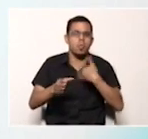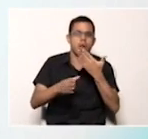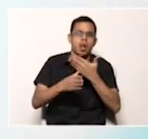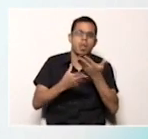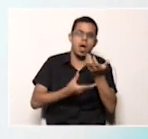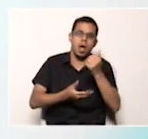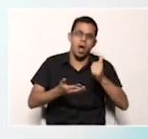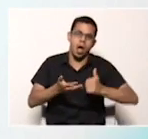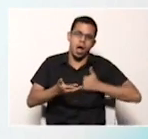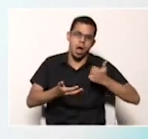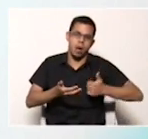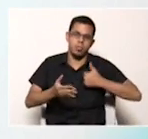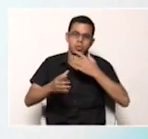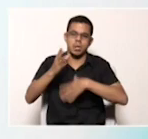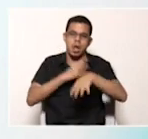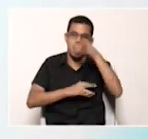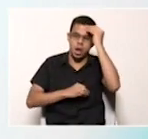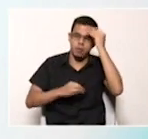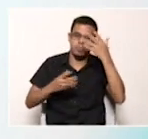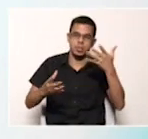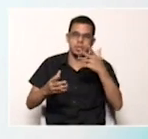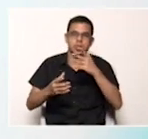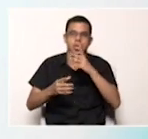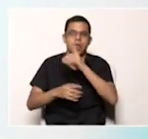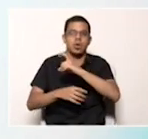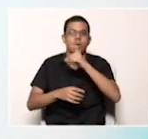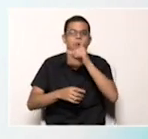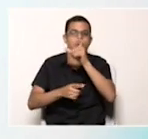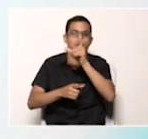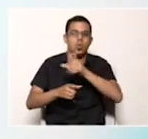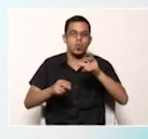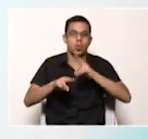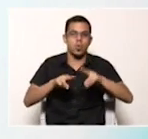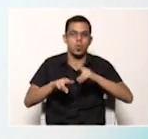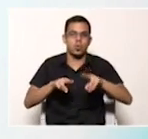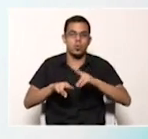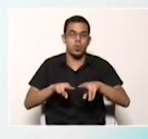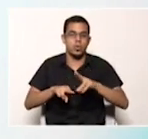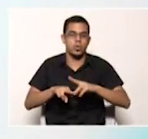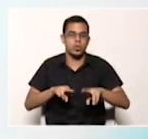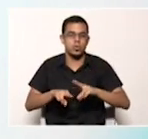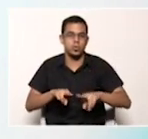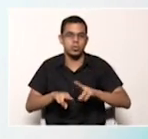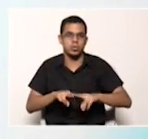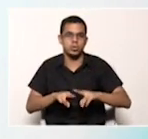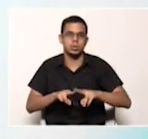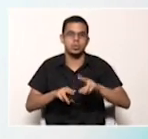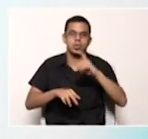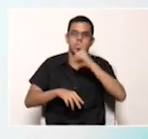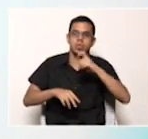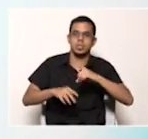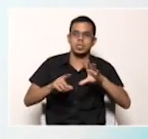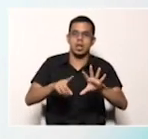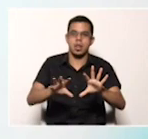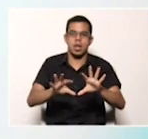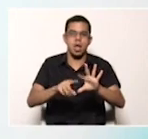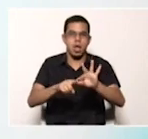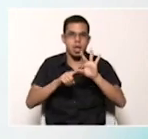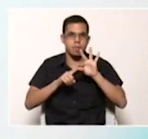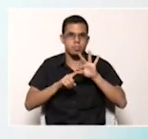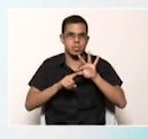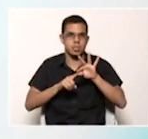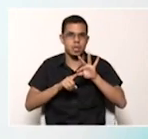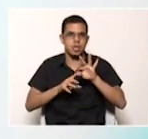el aprendizaje en estas circunstancias tiene que ver con hacerlo con alegría, con hacerlo con